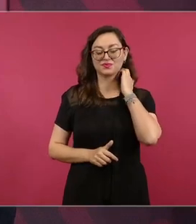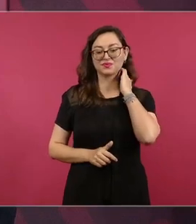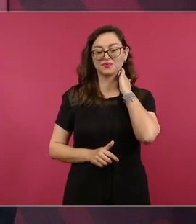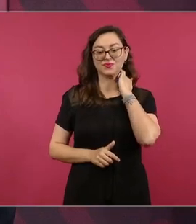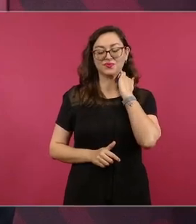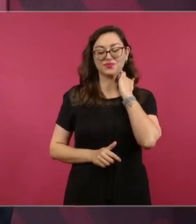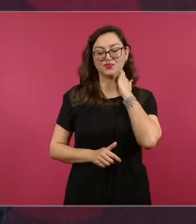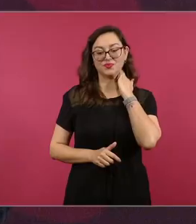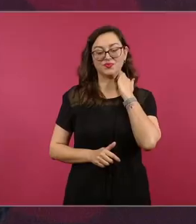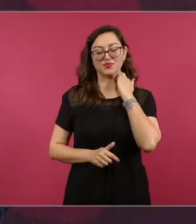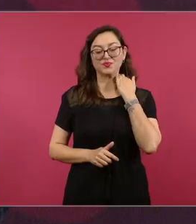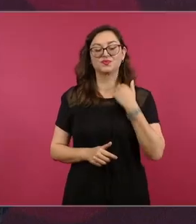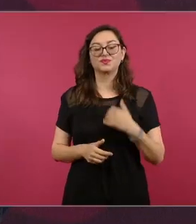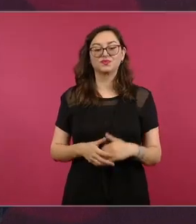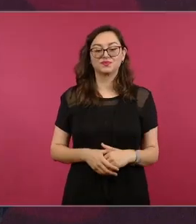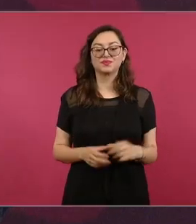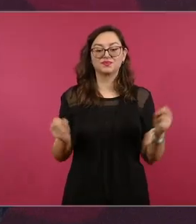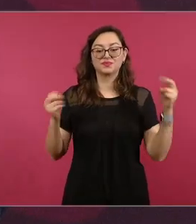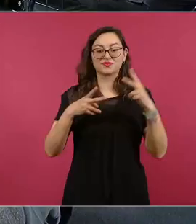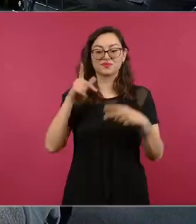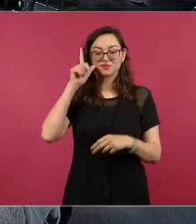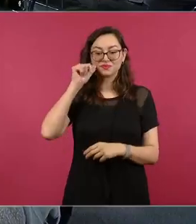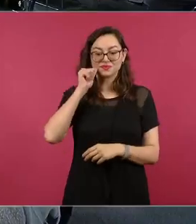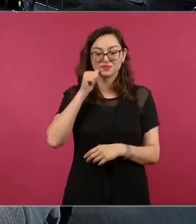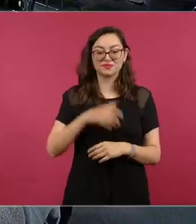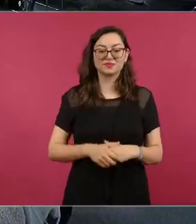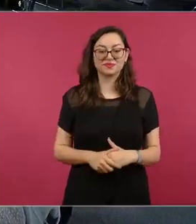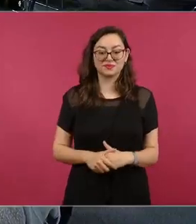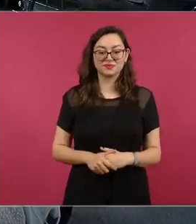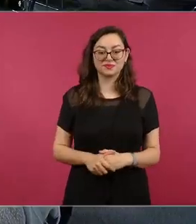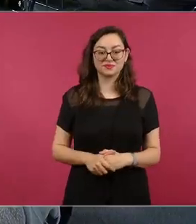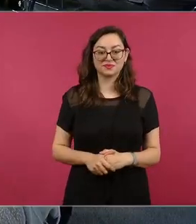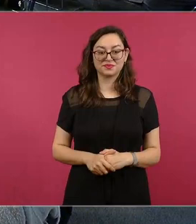censura bueno nos vemos mañana adiós